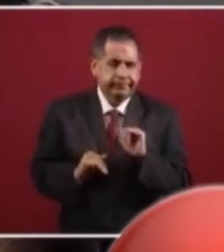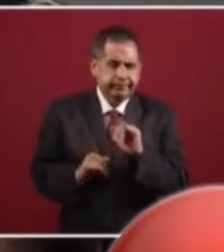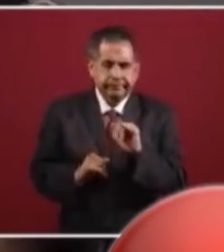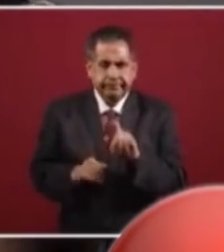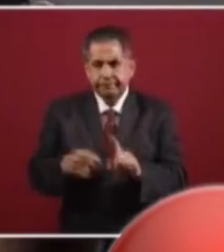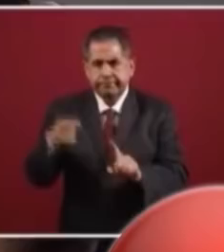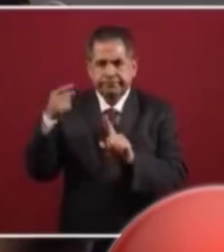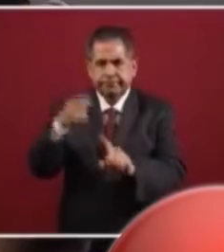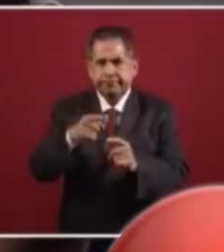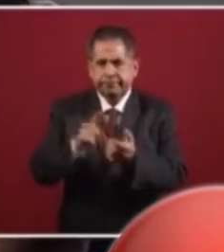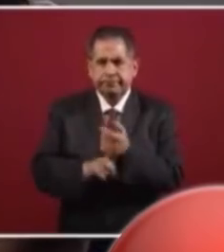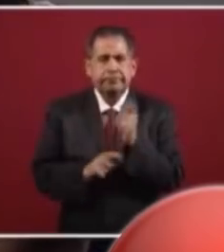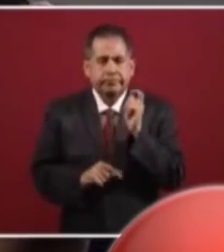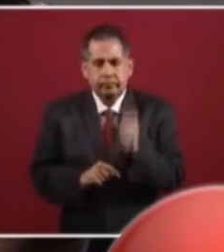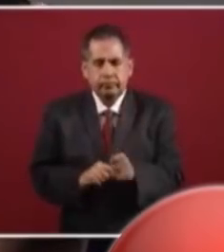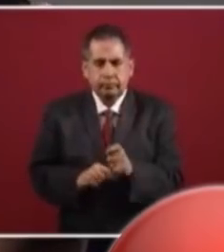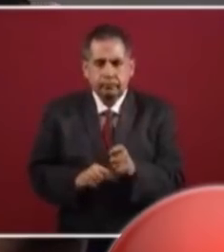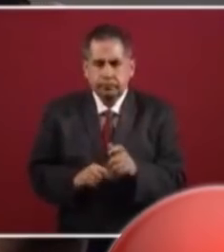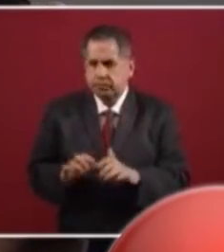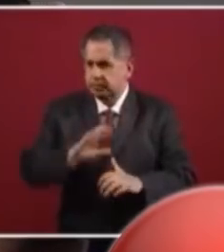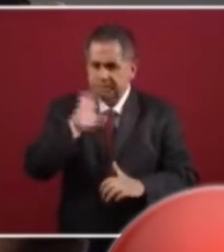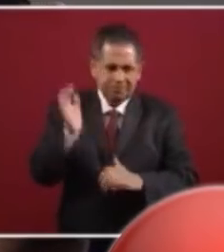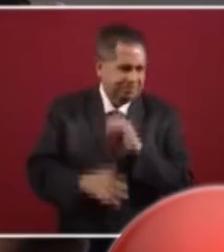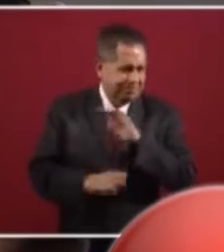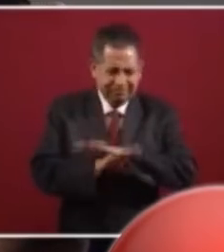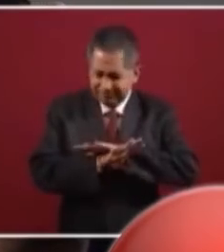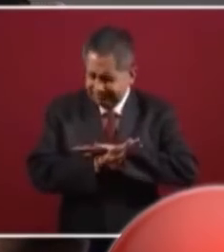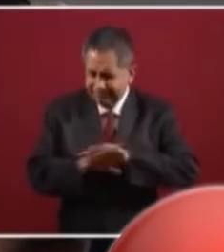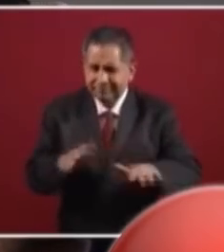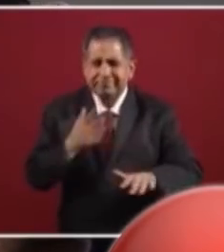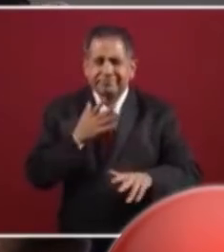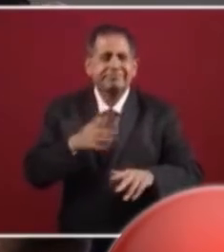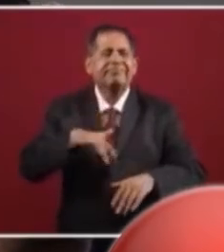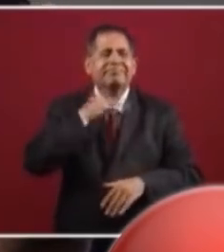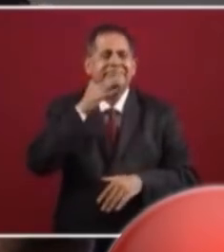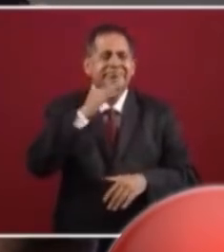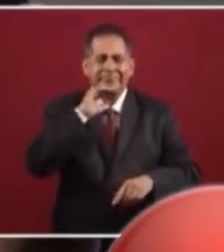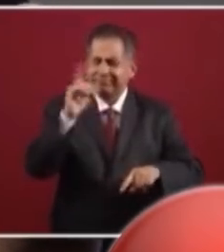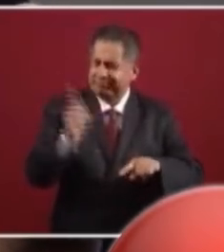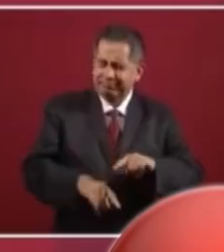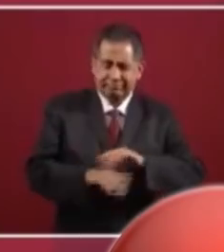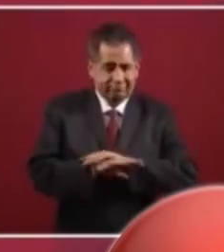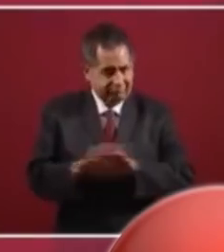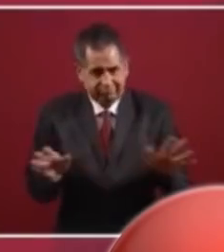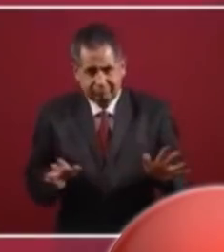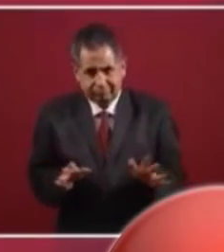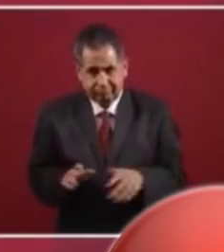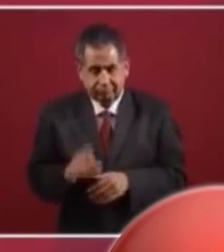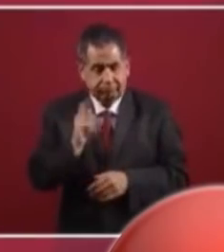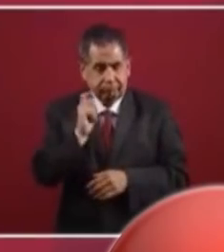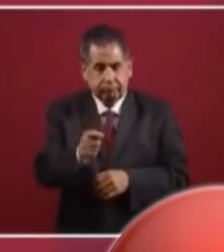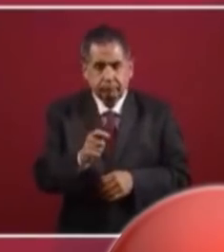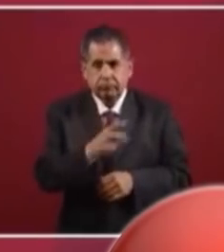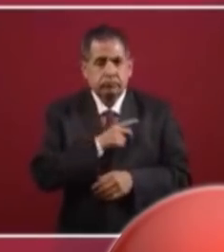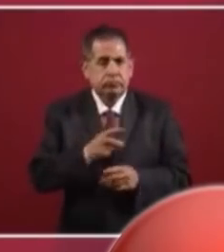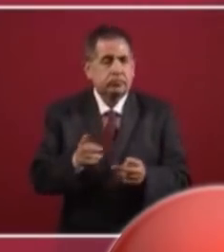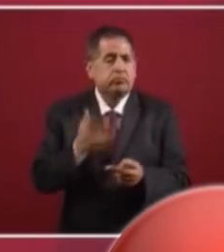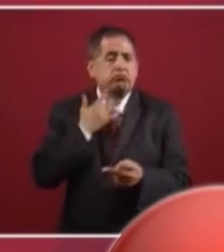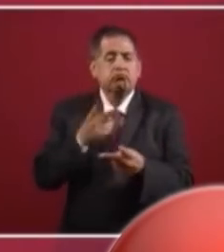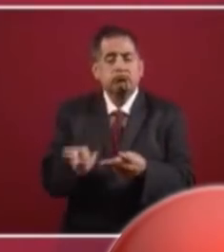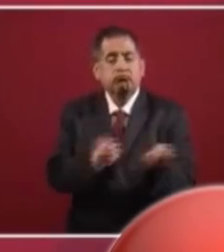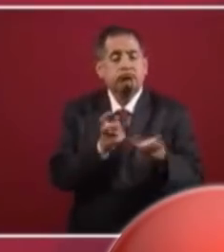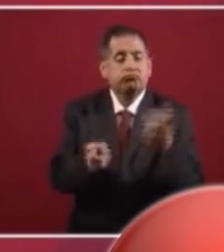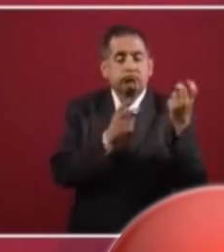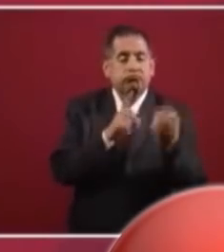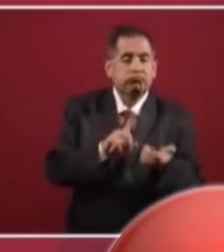propósito es acabar con la corrupción y en este caso que no hay agua chicos